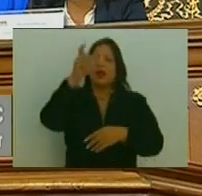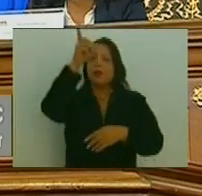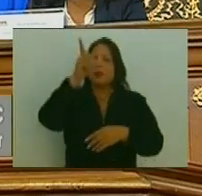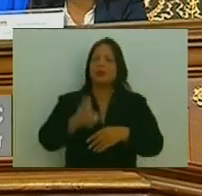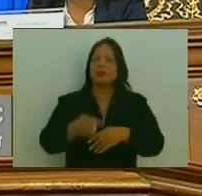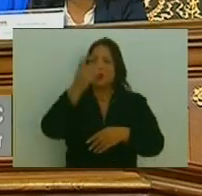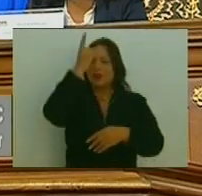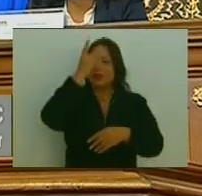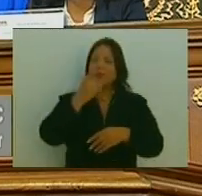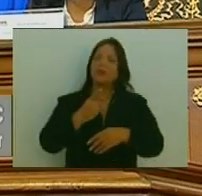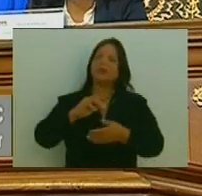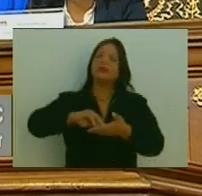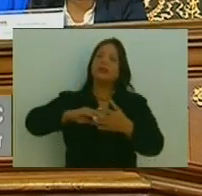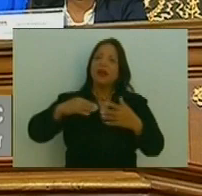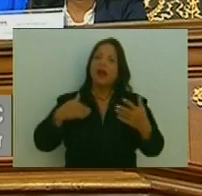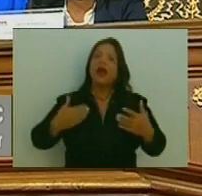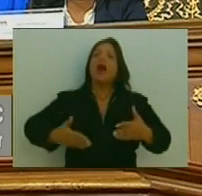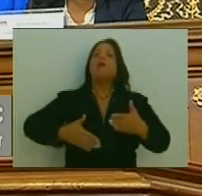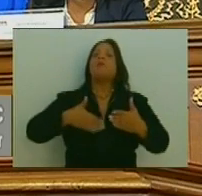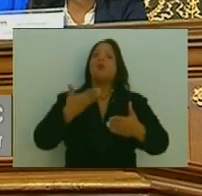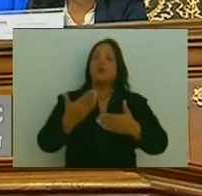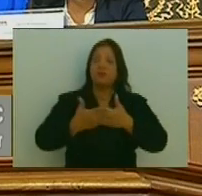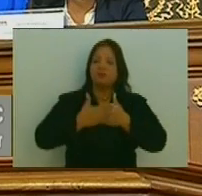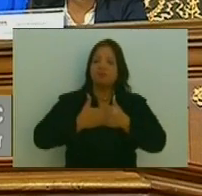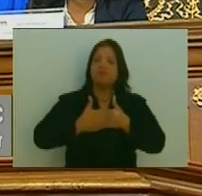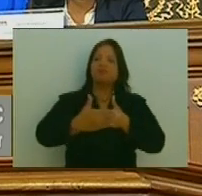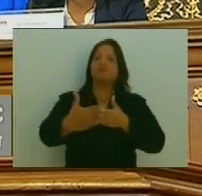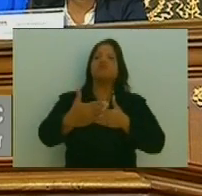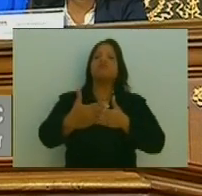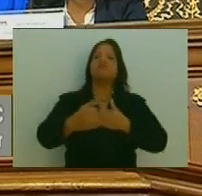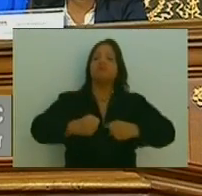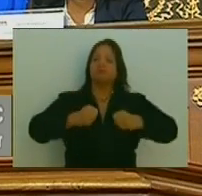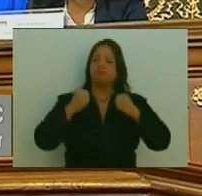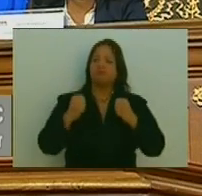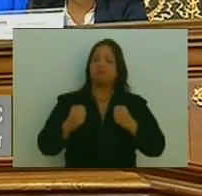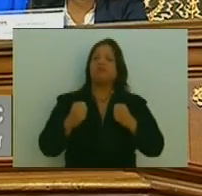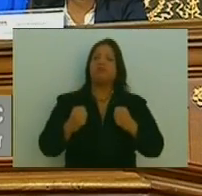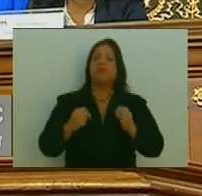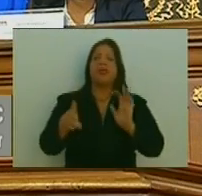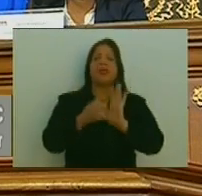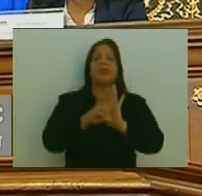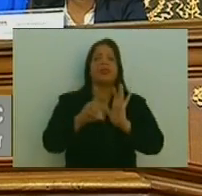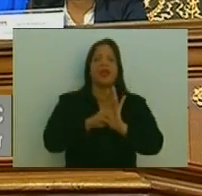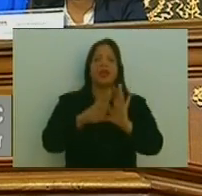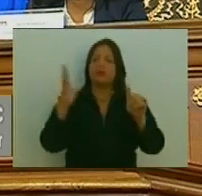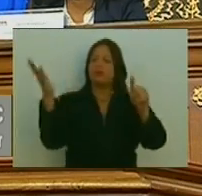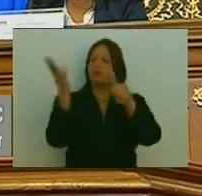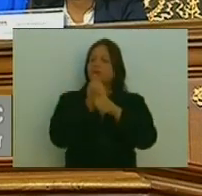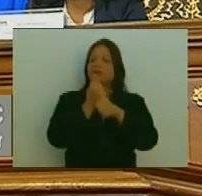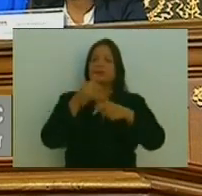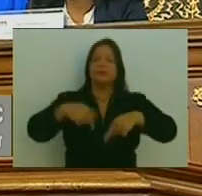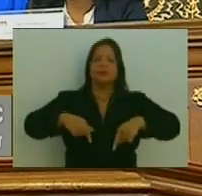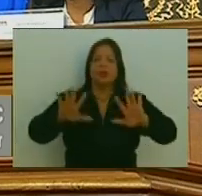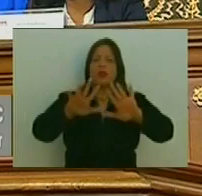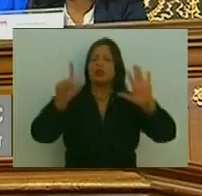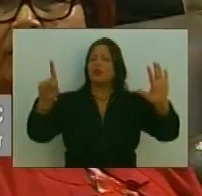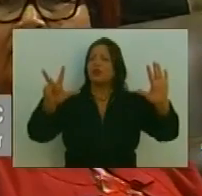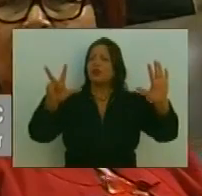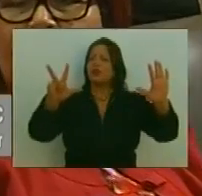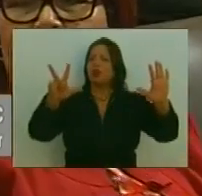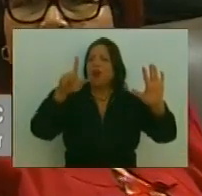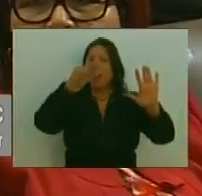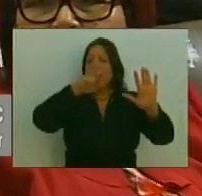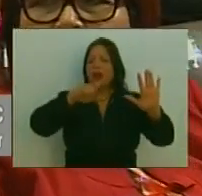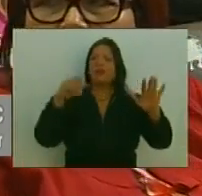con discapacidad han podido avanzar en la consolidación de los derechos alcanzados en estos 18 años de lucha.